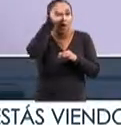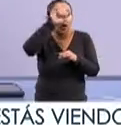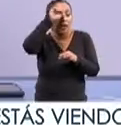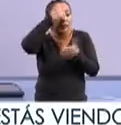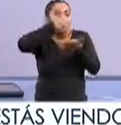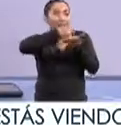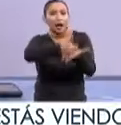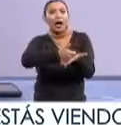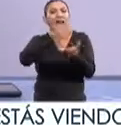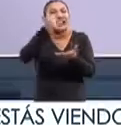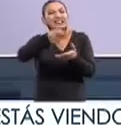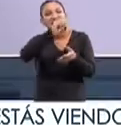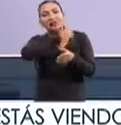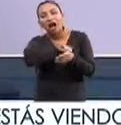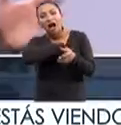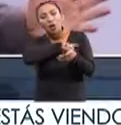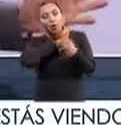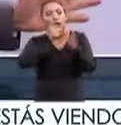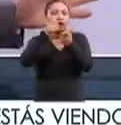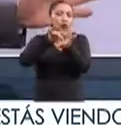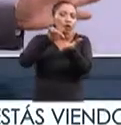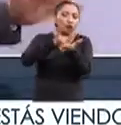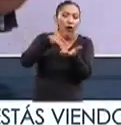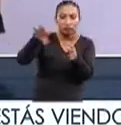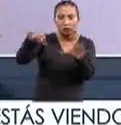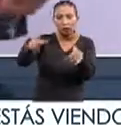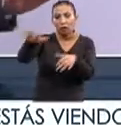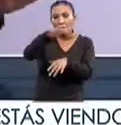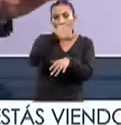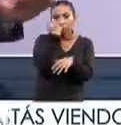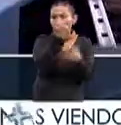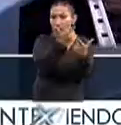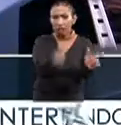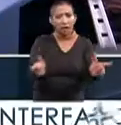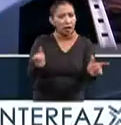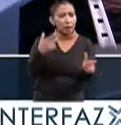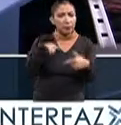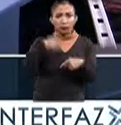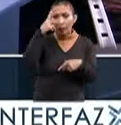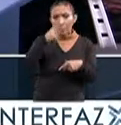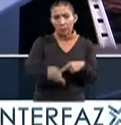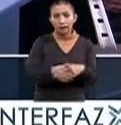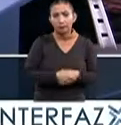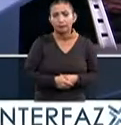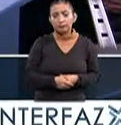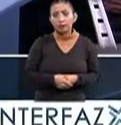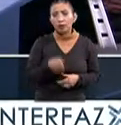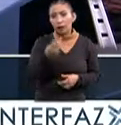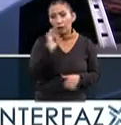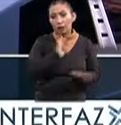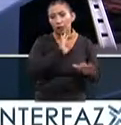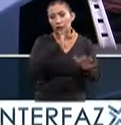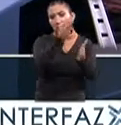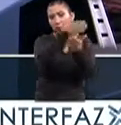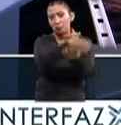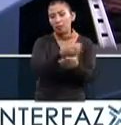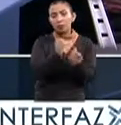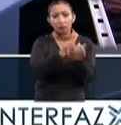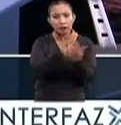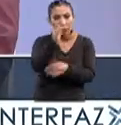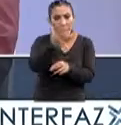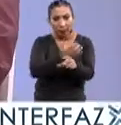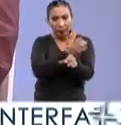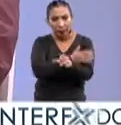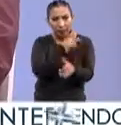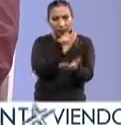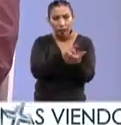orientar dentro de aspectos de la salud a pues, la comunidad abierta, a los mexicanos, finalmente cualquiera puede asistir. Muchísimas gracias por haber estado